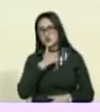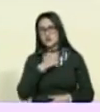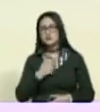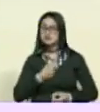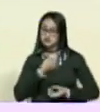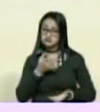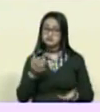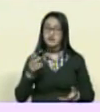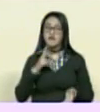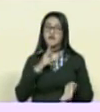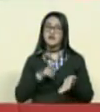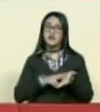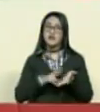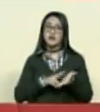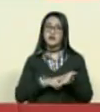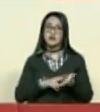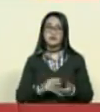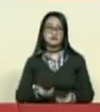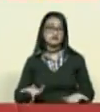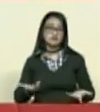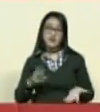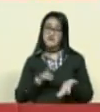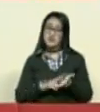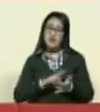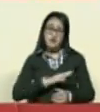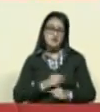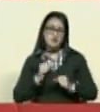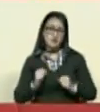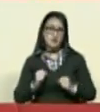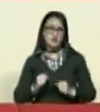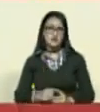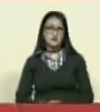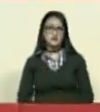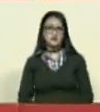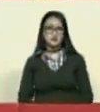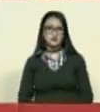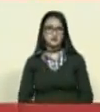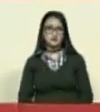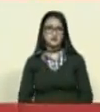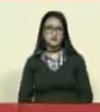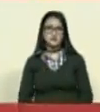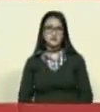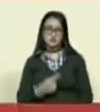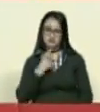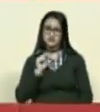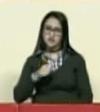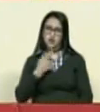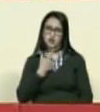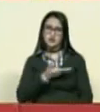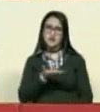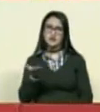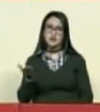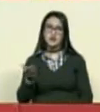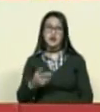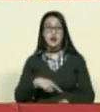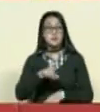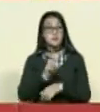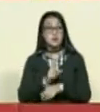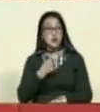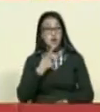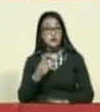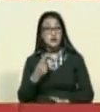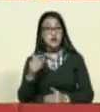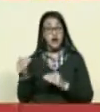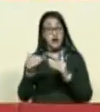verdad. Y nuestra verdad es poderosa, se lo digo. Compañeros, compañeras. Así que el primero, yo dije,